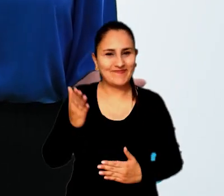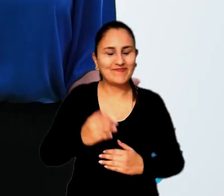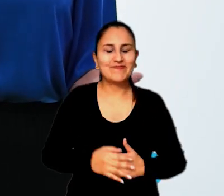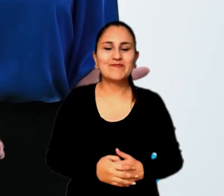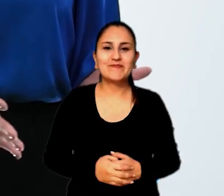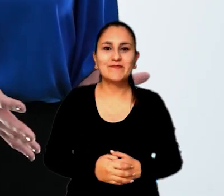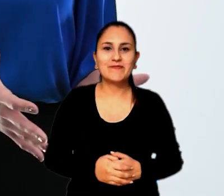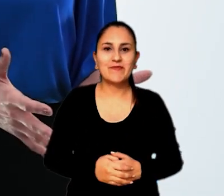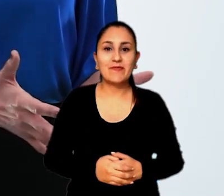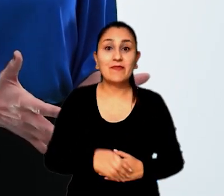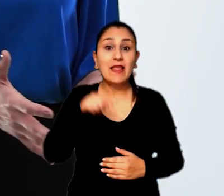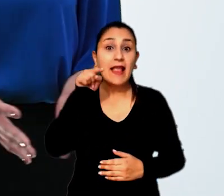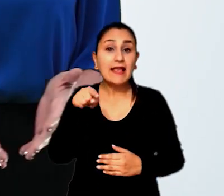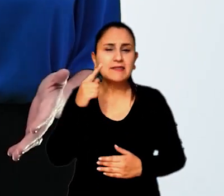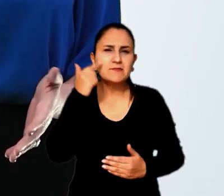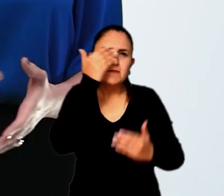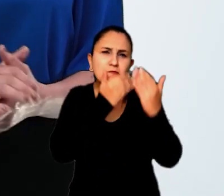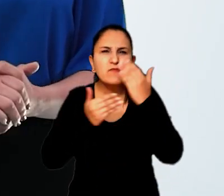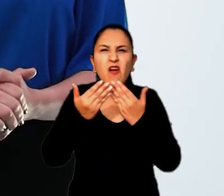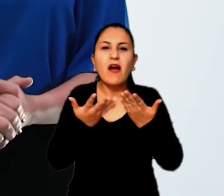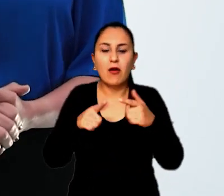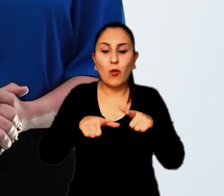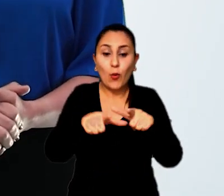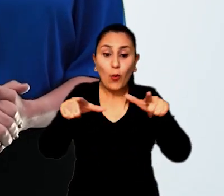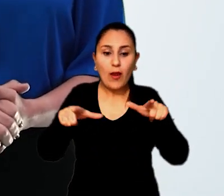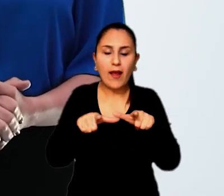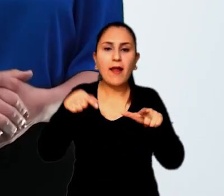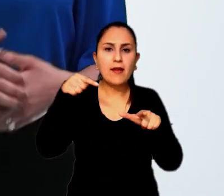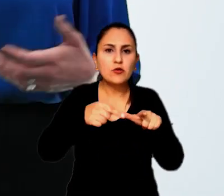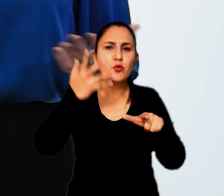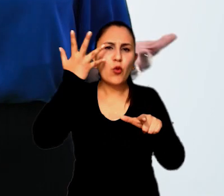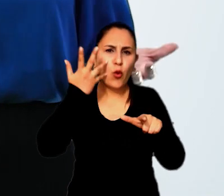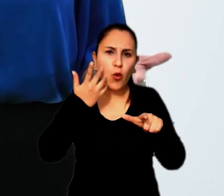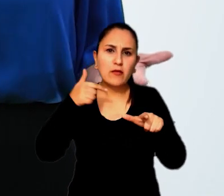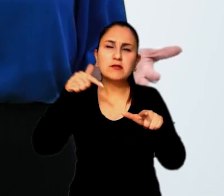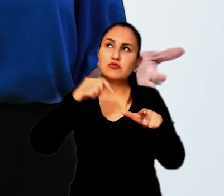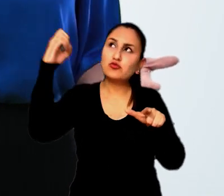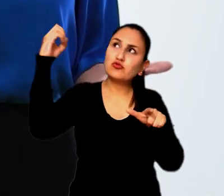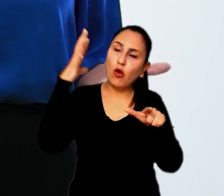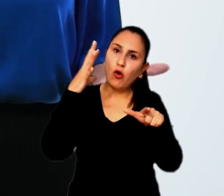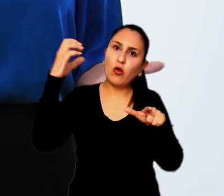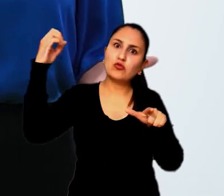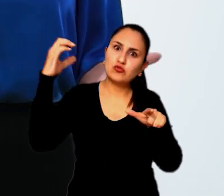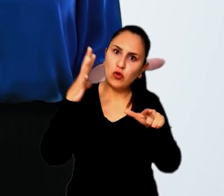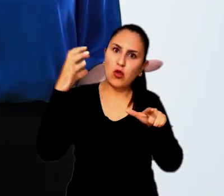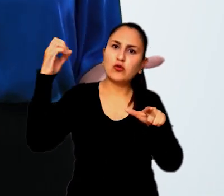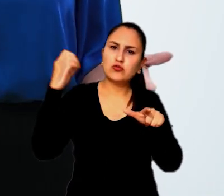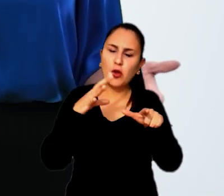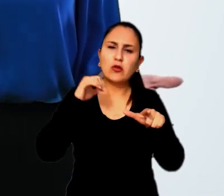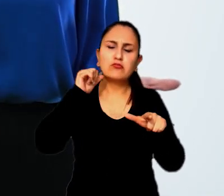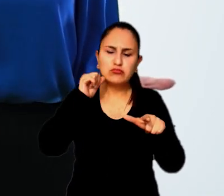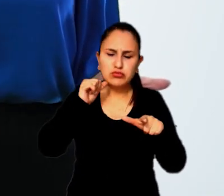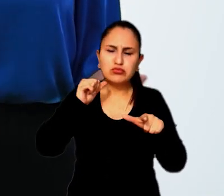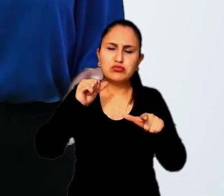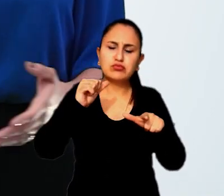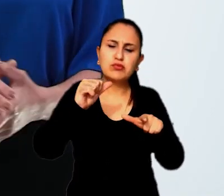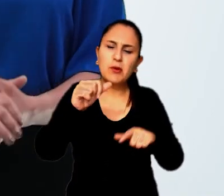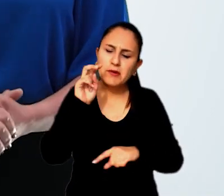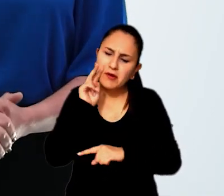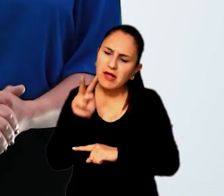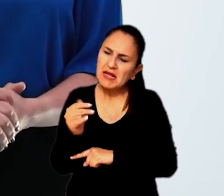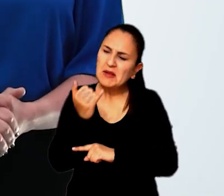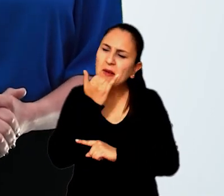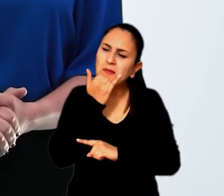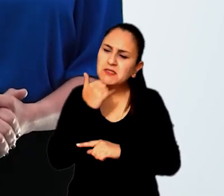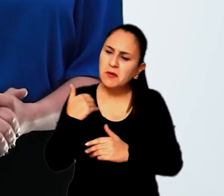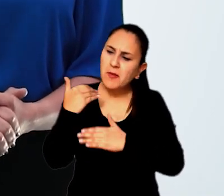sitio donde recibía a diario la luz del sol día tras día observaba lo que ocurría y después de tres meses se